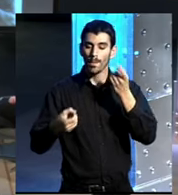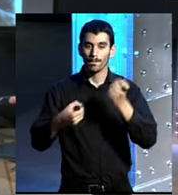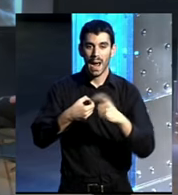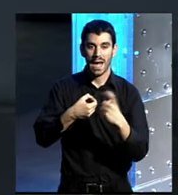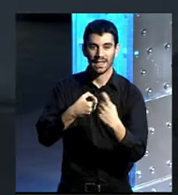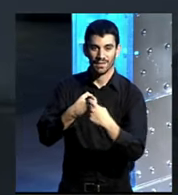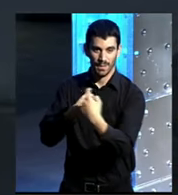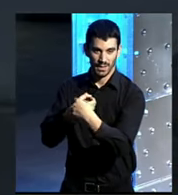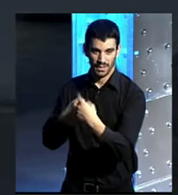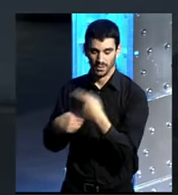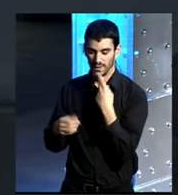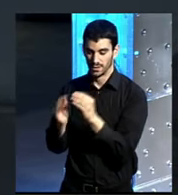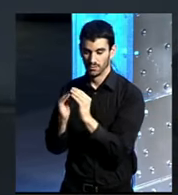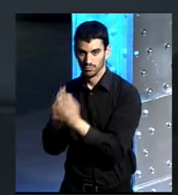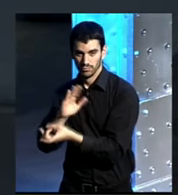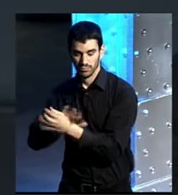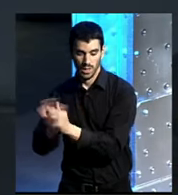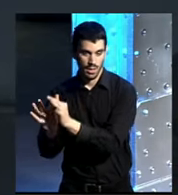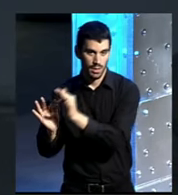valor, y